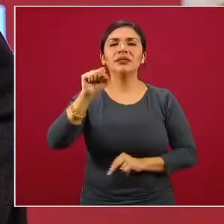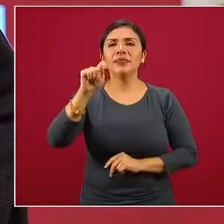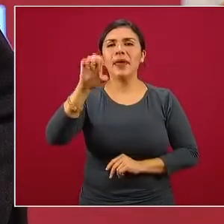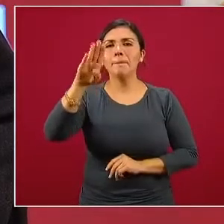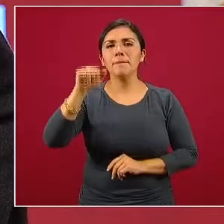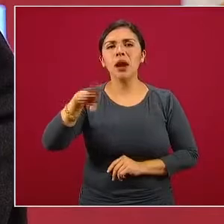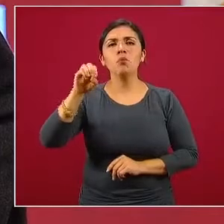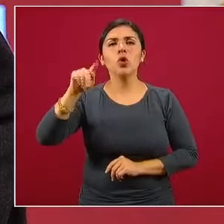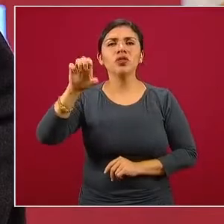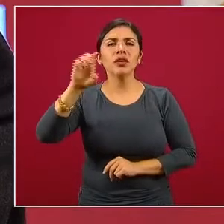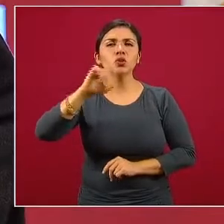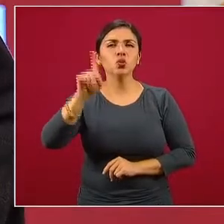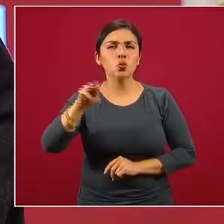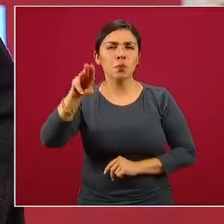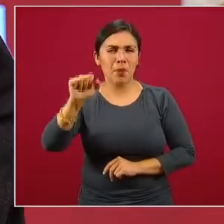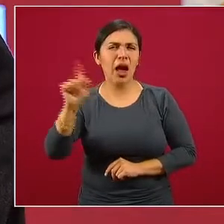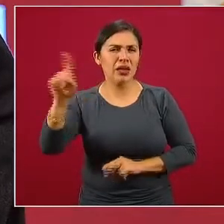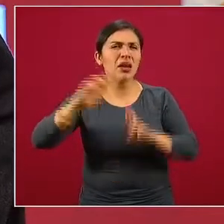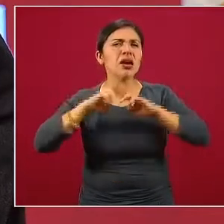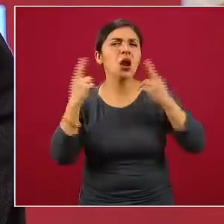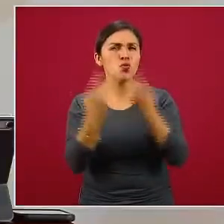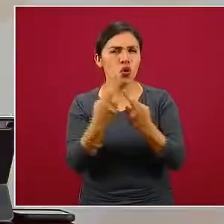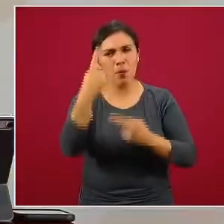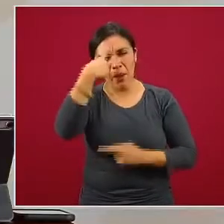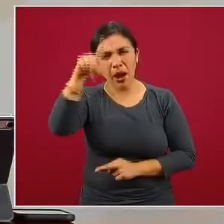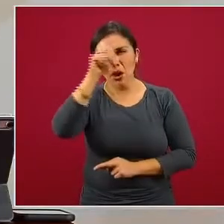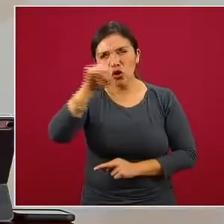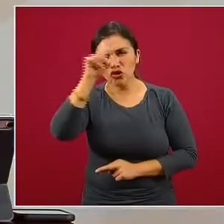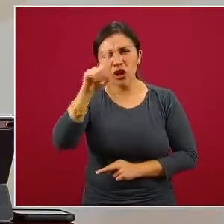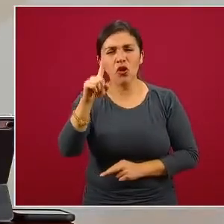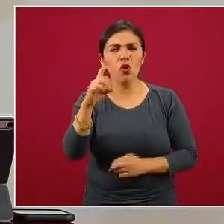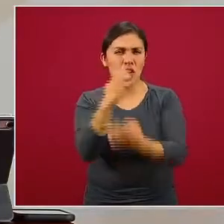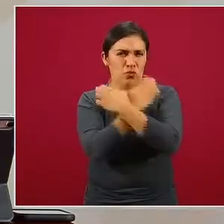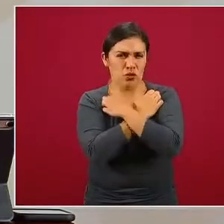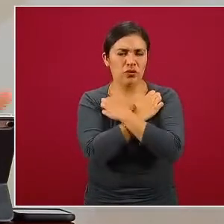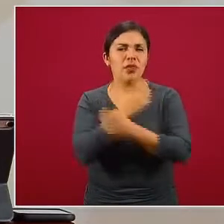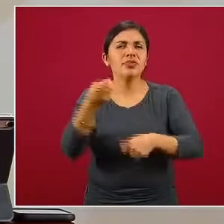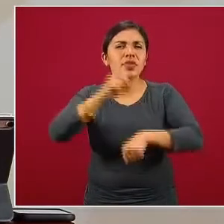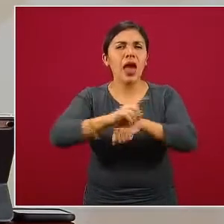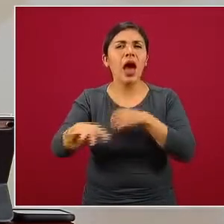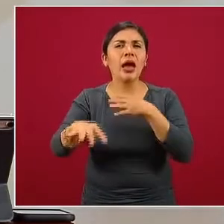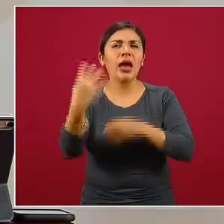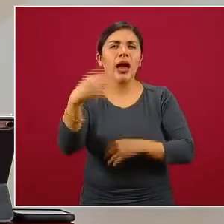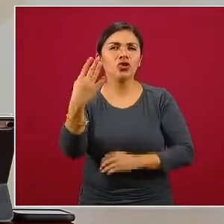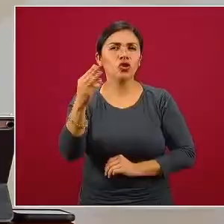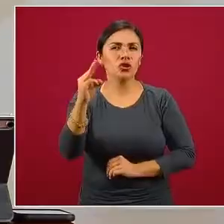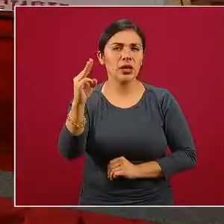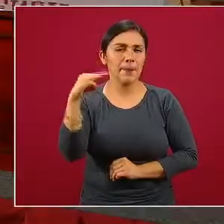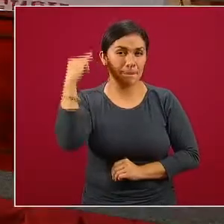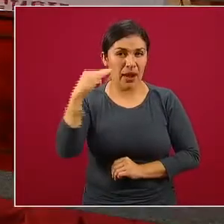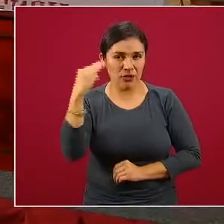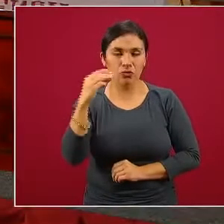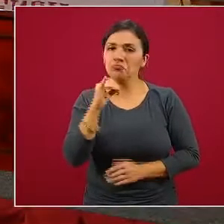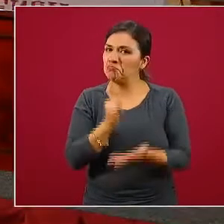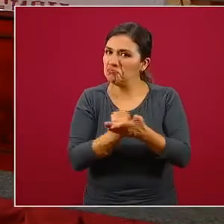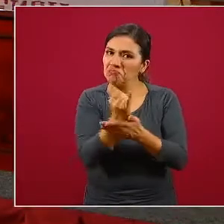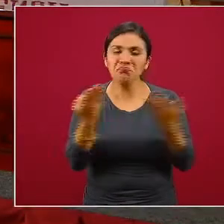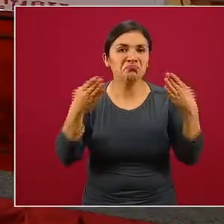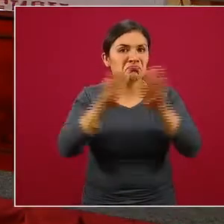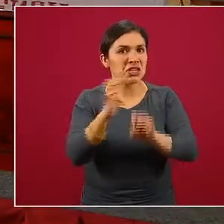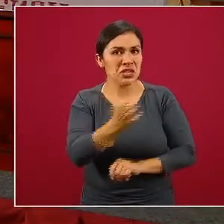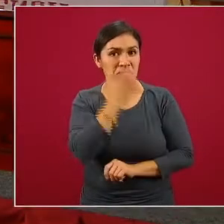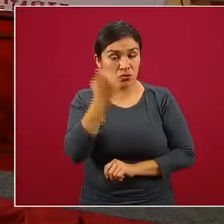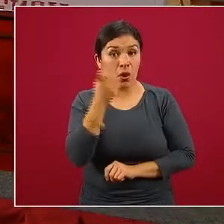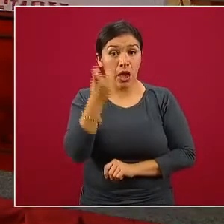aquella sesión del Consejo Nacional Educativo del 14 de marzo, que es cuando se decidió el cierre de las escuelas, y se acordó que en su